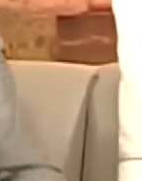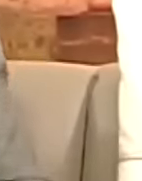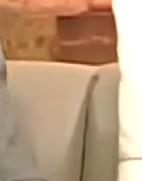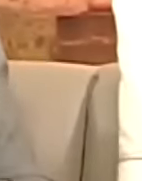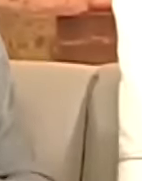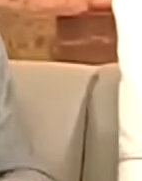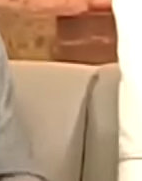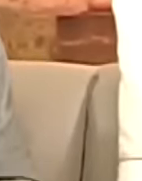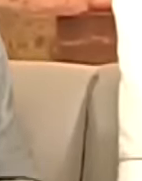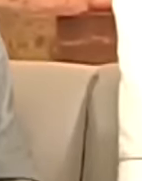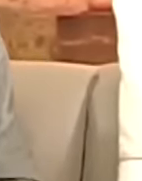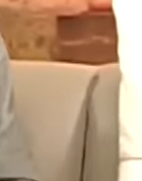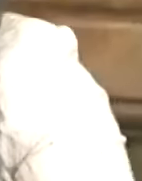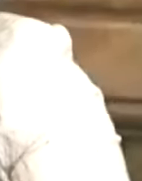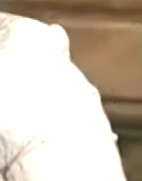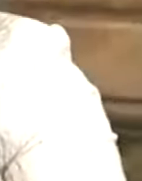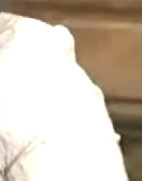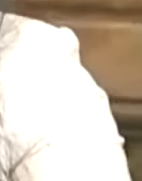¿Qué año naciste tú?